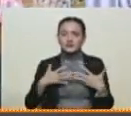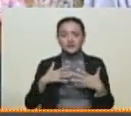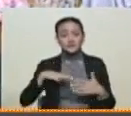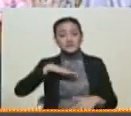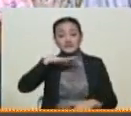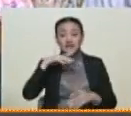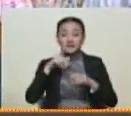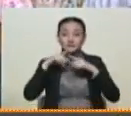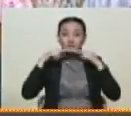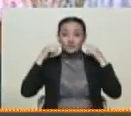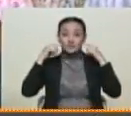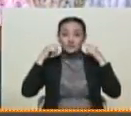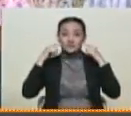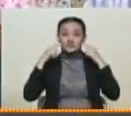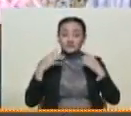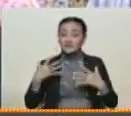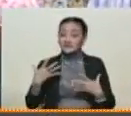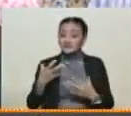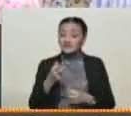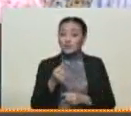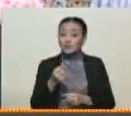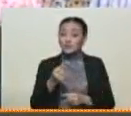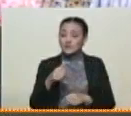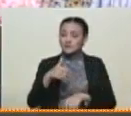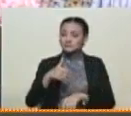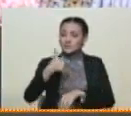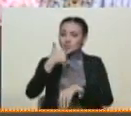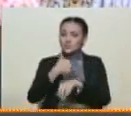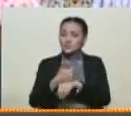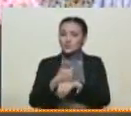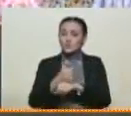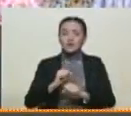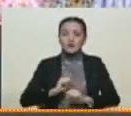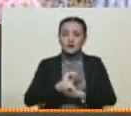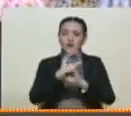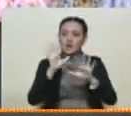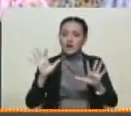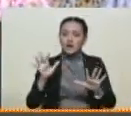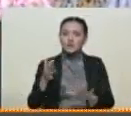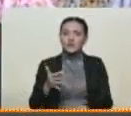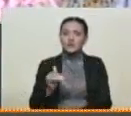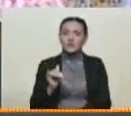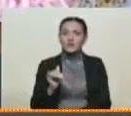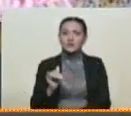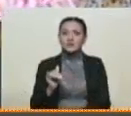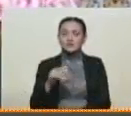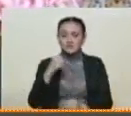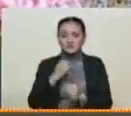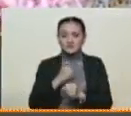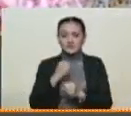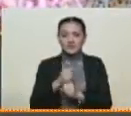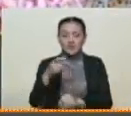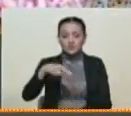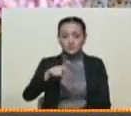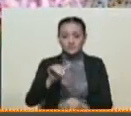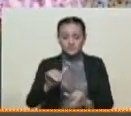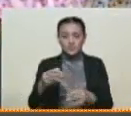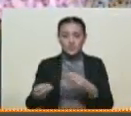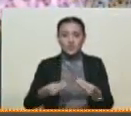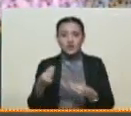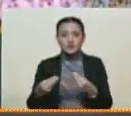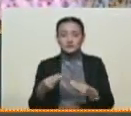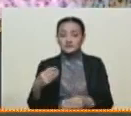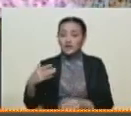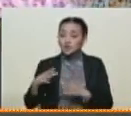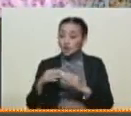sonrisa. La seguridad, que es nuestra prioridad, está claramente relacionada con el trabajo que ustedes tienen que hacer, que